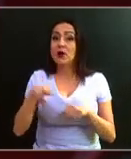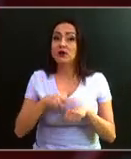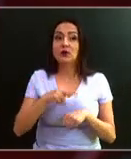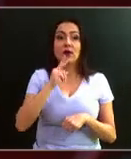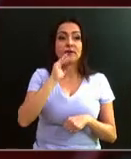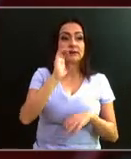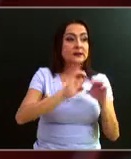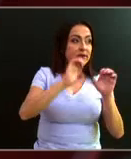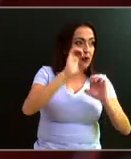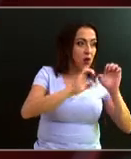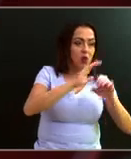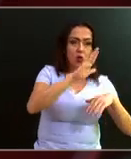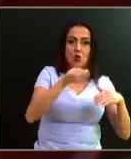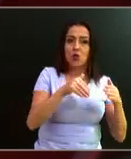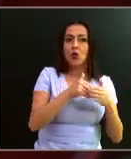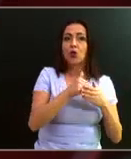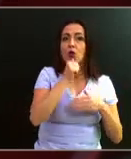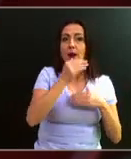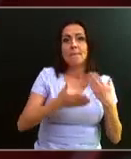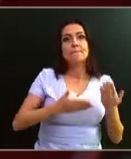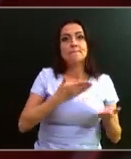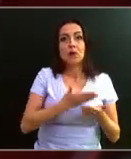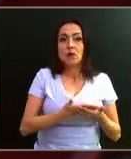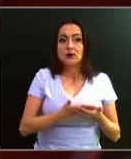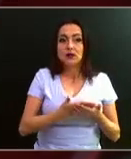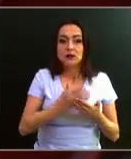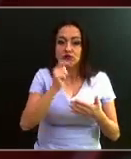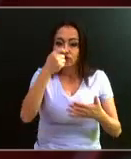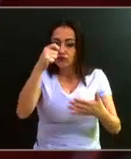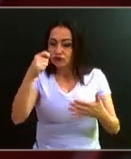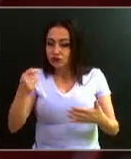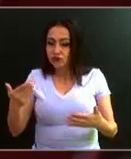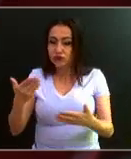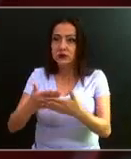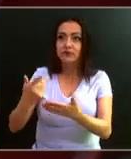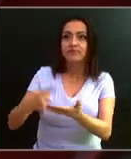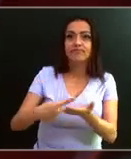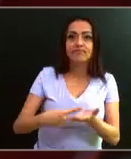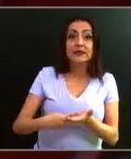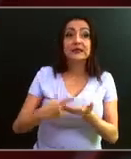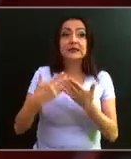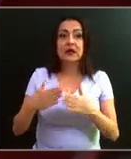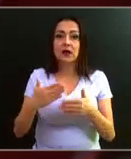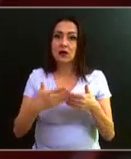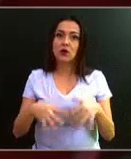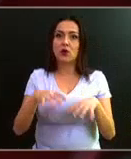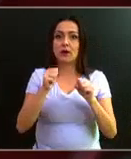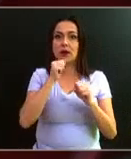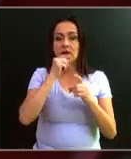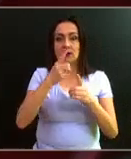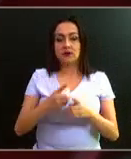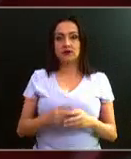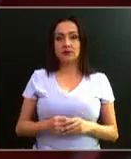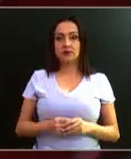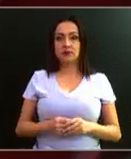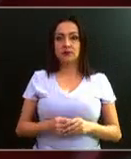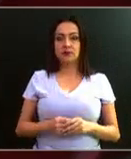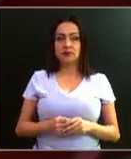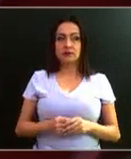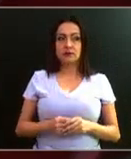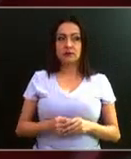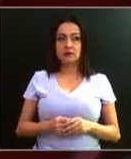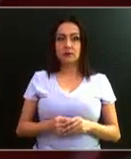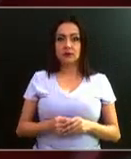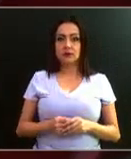hacer una valoración de todas las propuestas presentadas, las va a poner en discusión y a partir de ahí van a tomar una decisión, ya sea